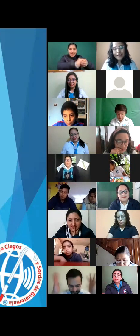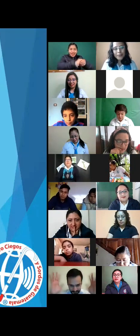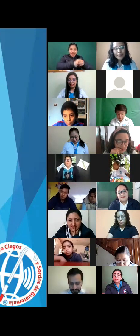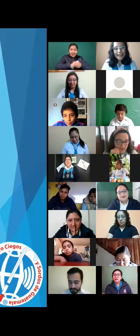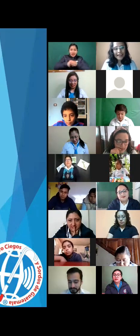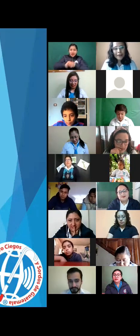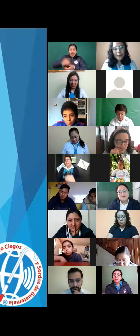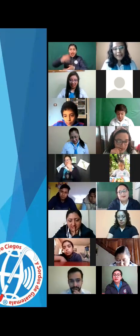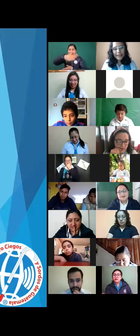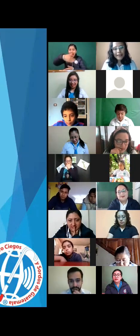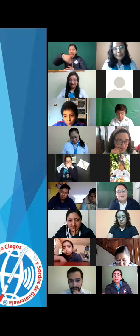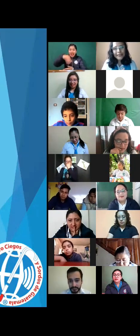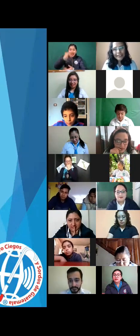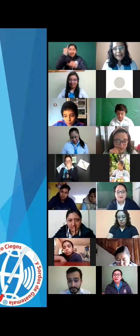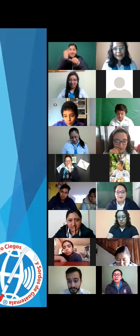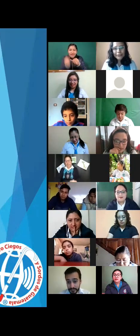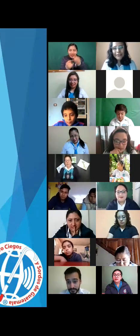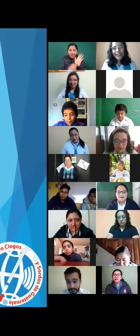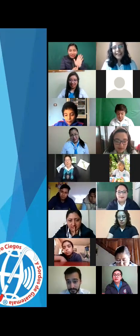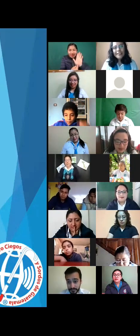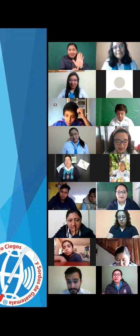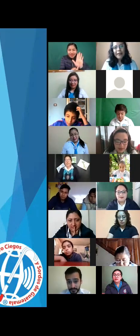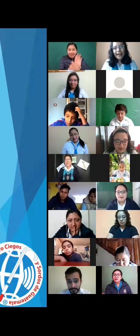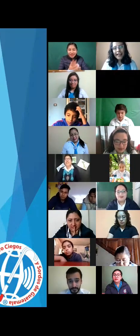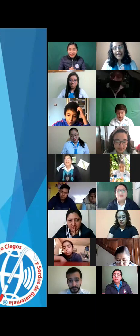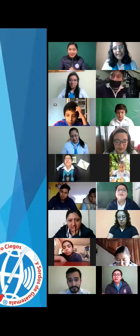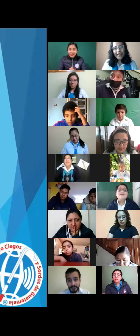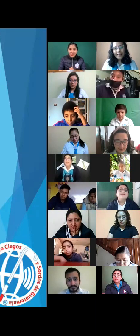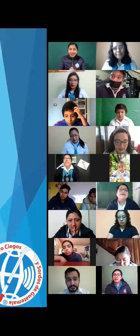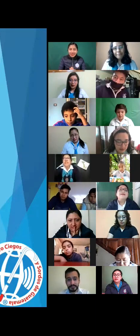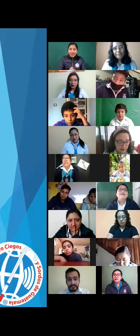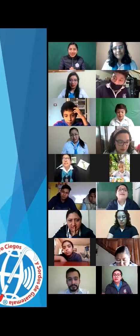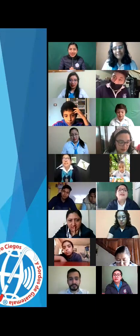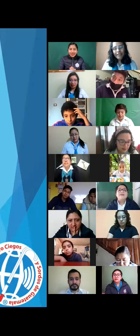felicitarlos, ¿verdad? Vamos a pasar a la última diapositiva, por favor,